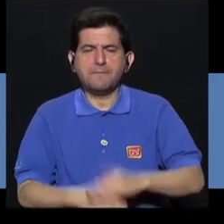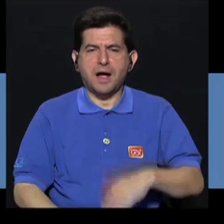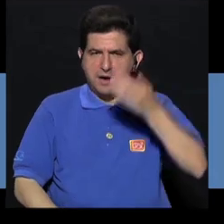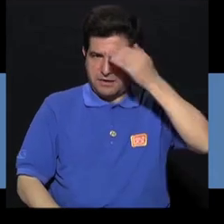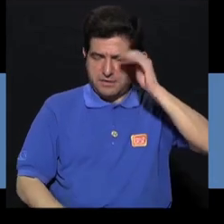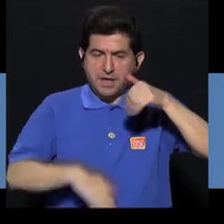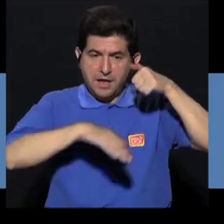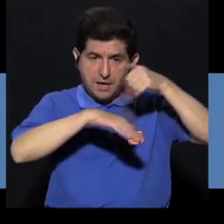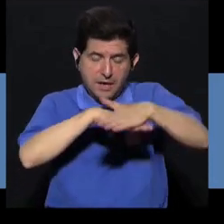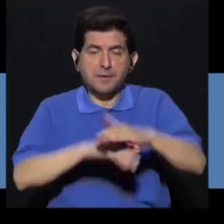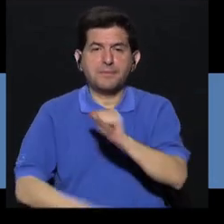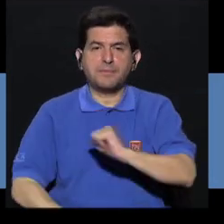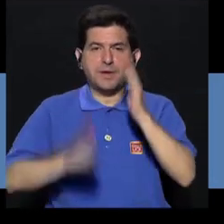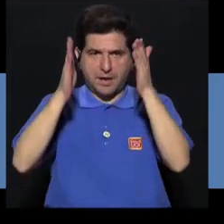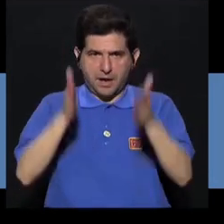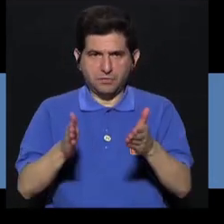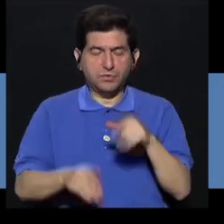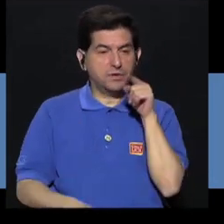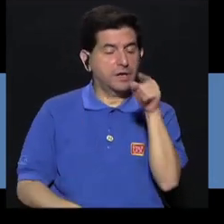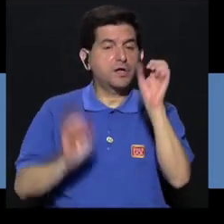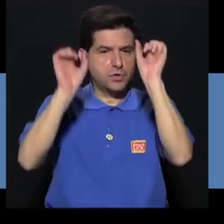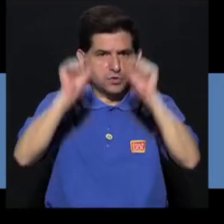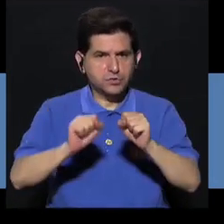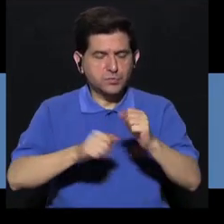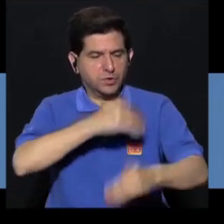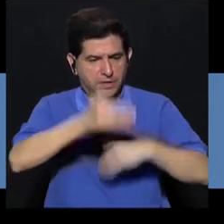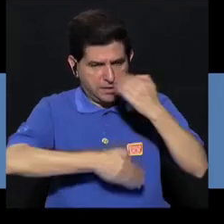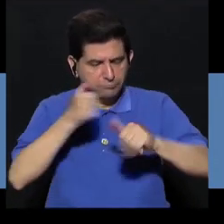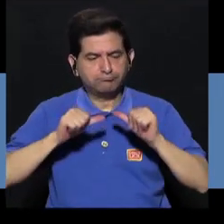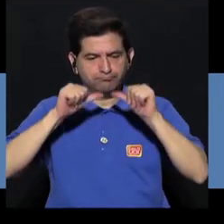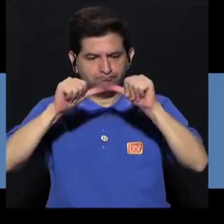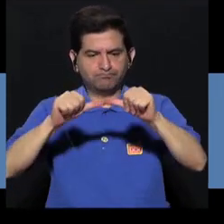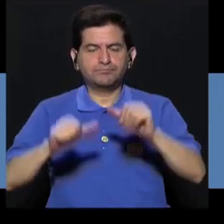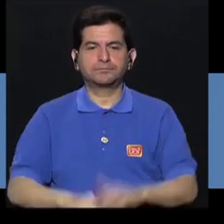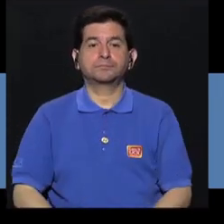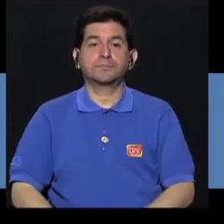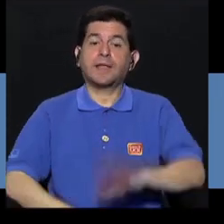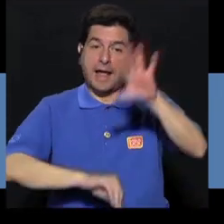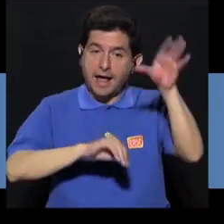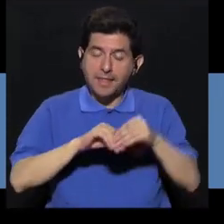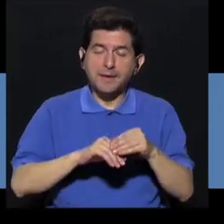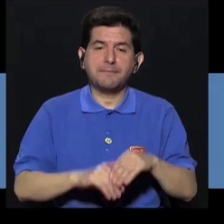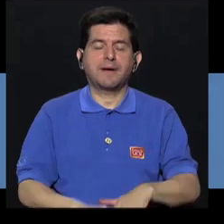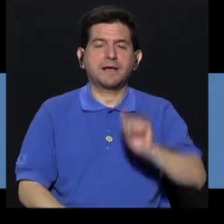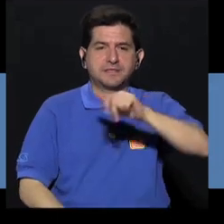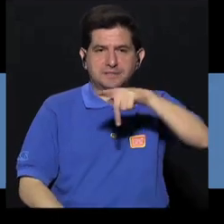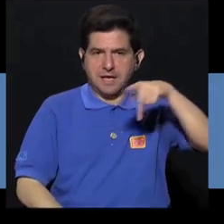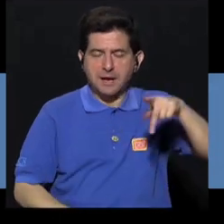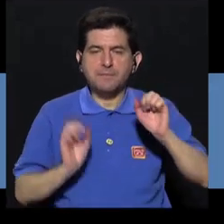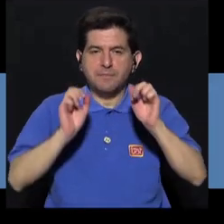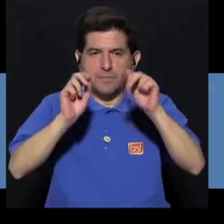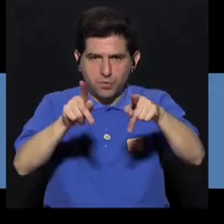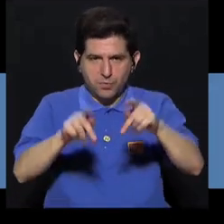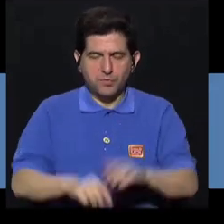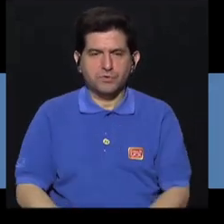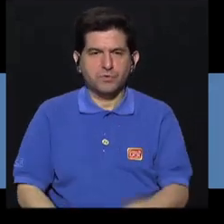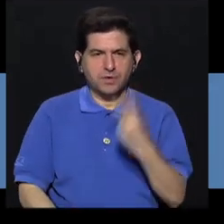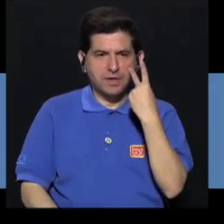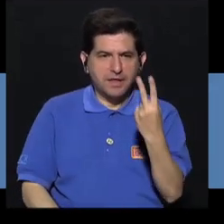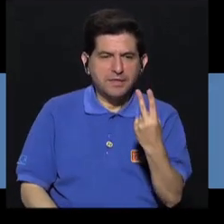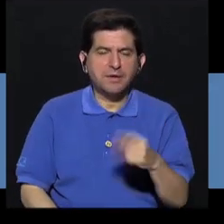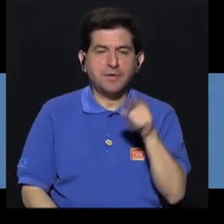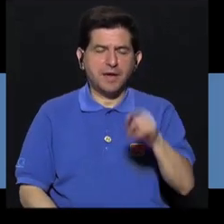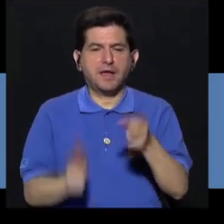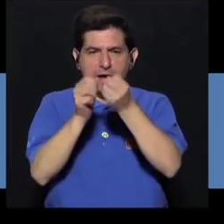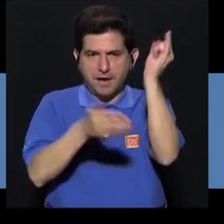oficial, compártala en Facebook y envíela a las autoridades para que ésta sea tramitada. La aplicación ofrece la